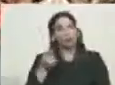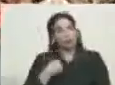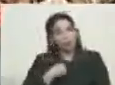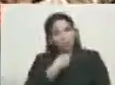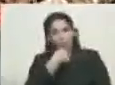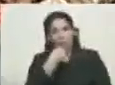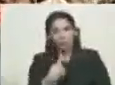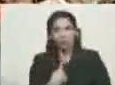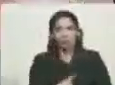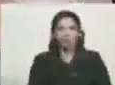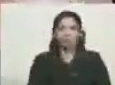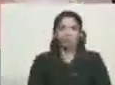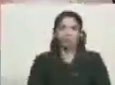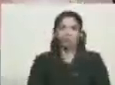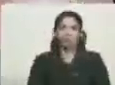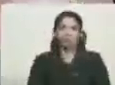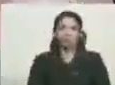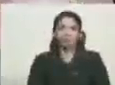algo.